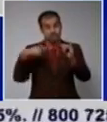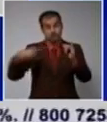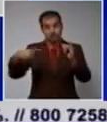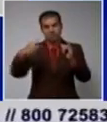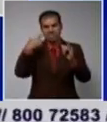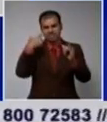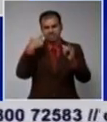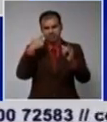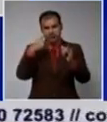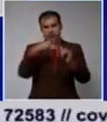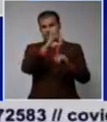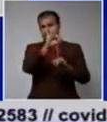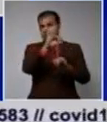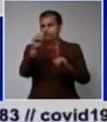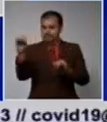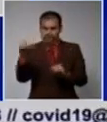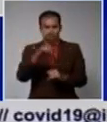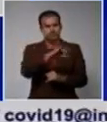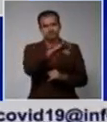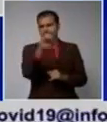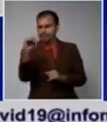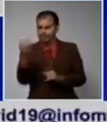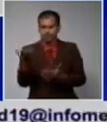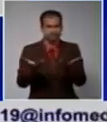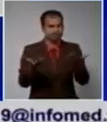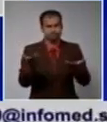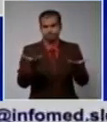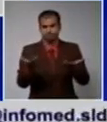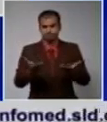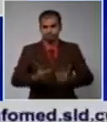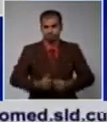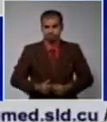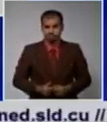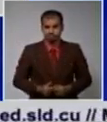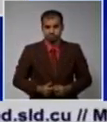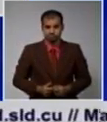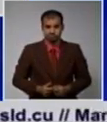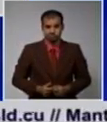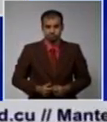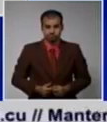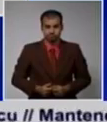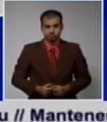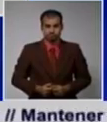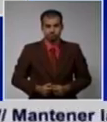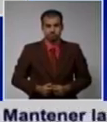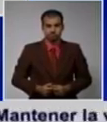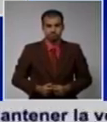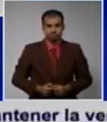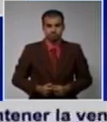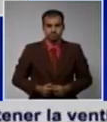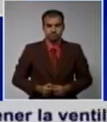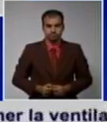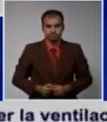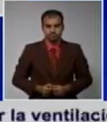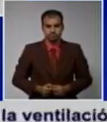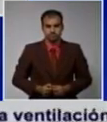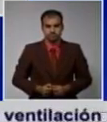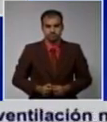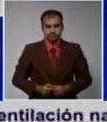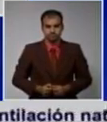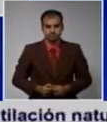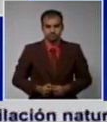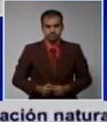se disminuye, pero siempre con una cifra alta y con un predominio de